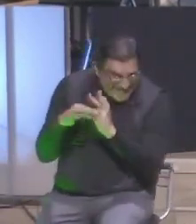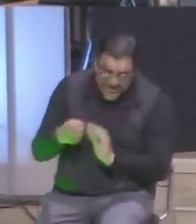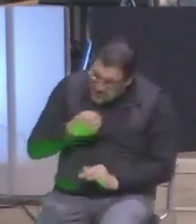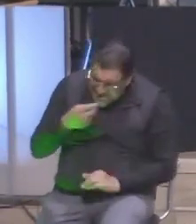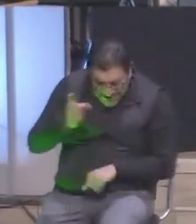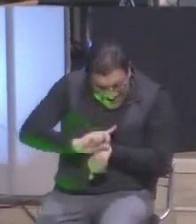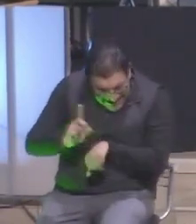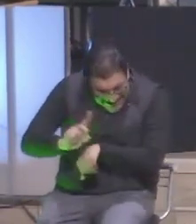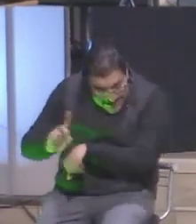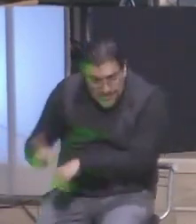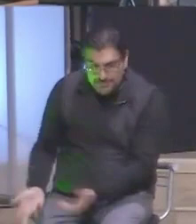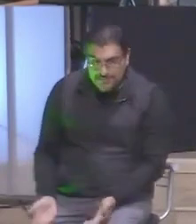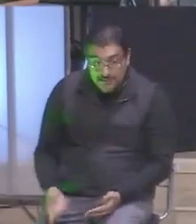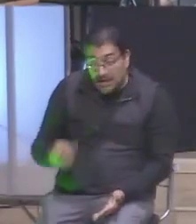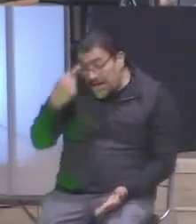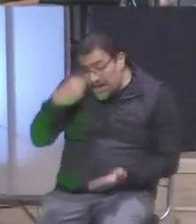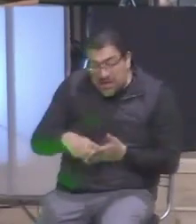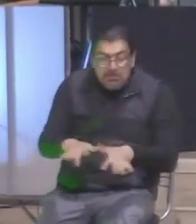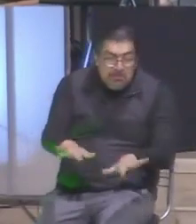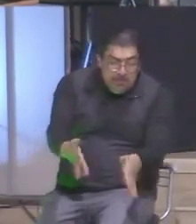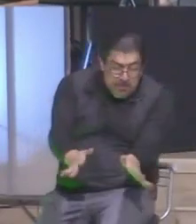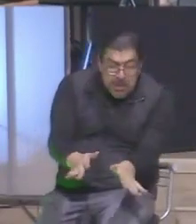un creyente